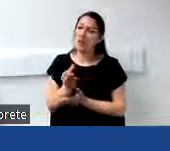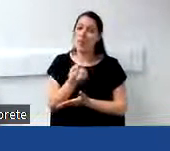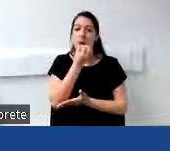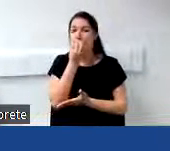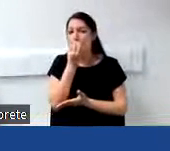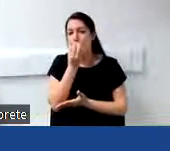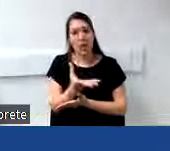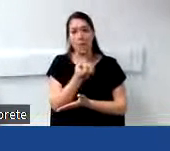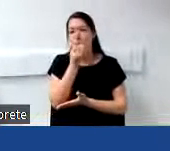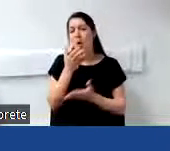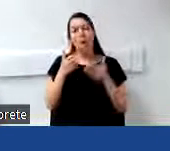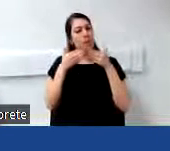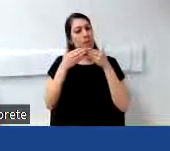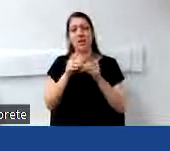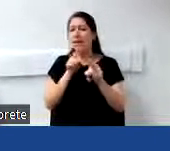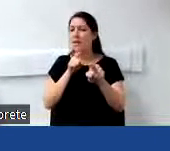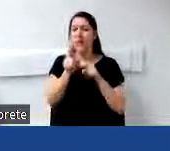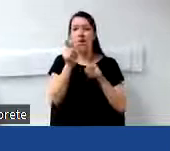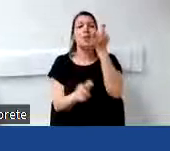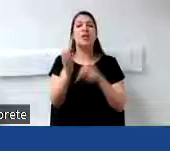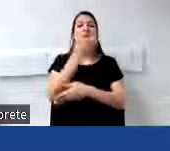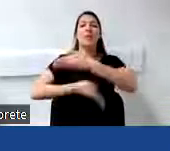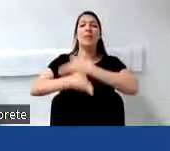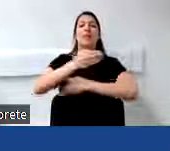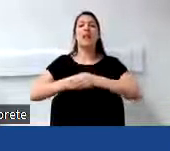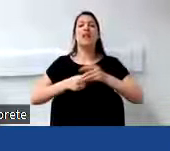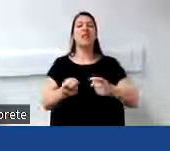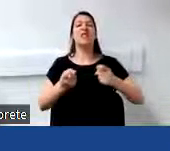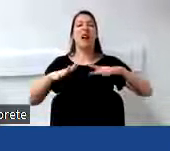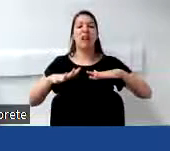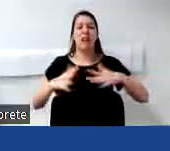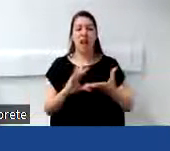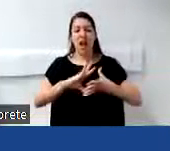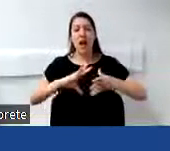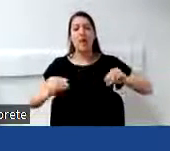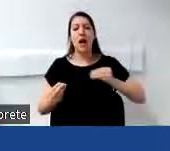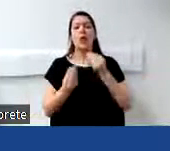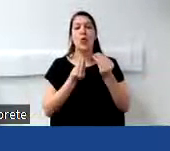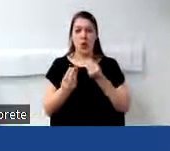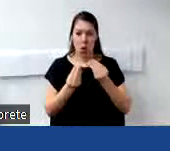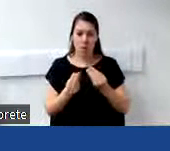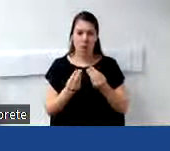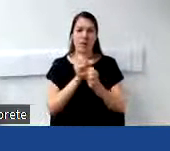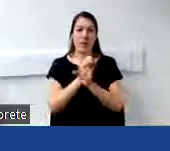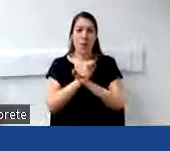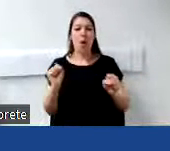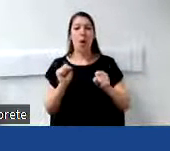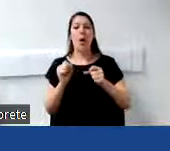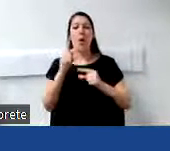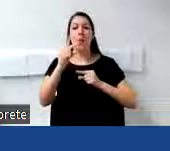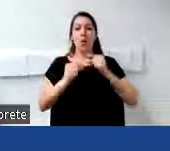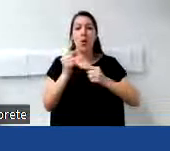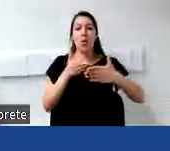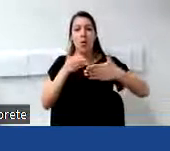cosas por alto, ¿no? Y de alguna forma generar esas barreras, que es lo que estamos tratando de trabajar para que